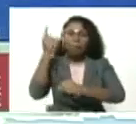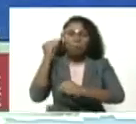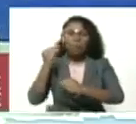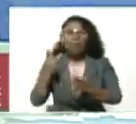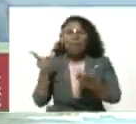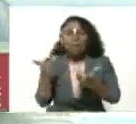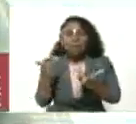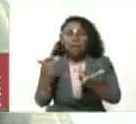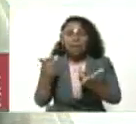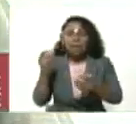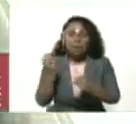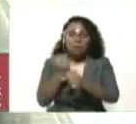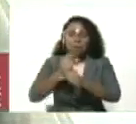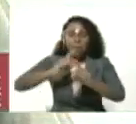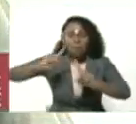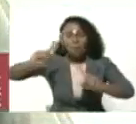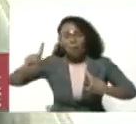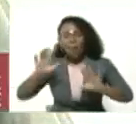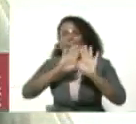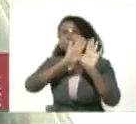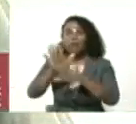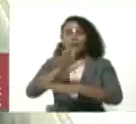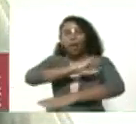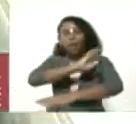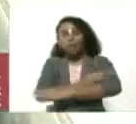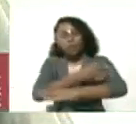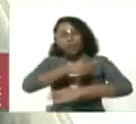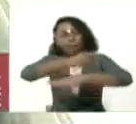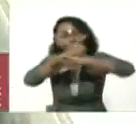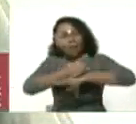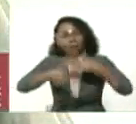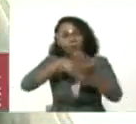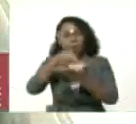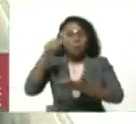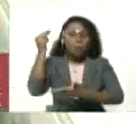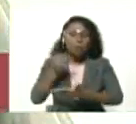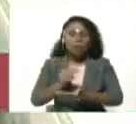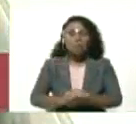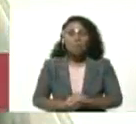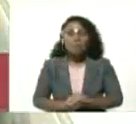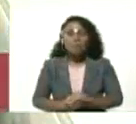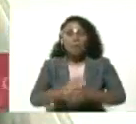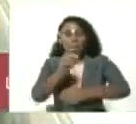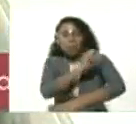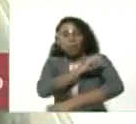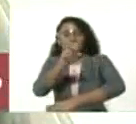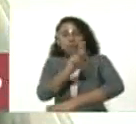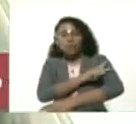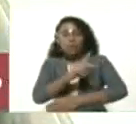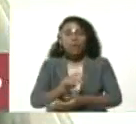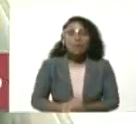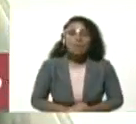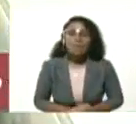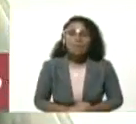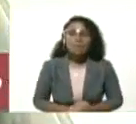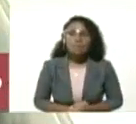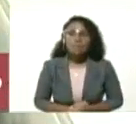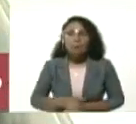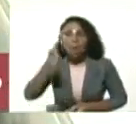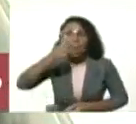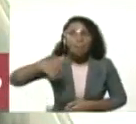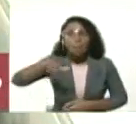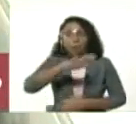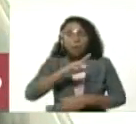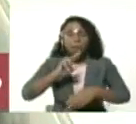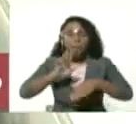Corpoelep. Con el apoyo de la Fuerza Armada Nacional Bolivariana, de Protección Civil, del pueblo de